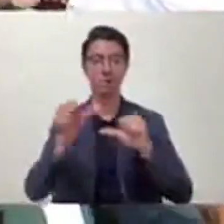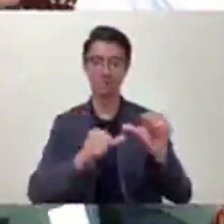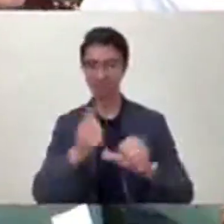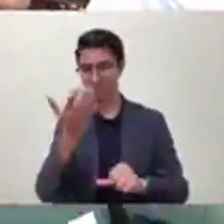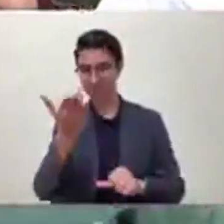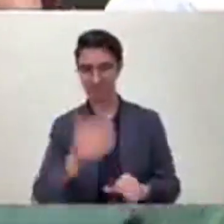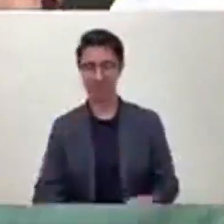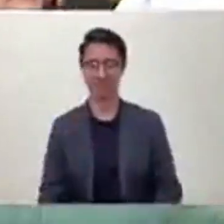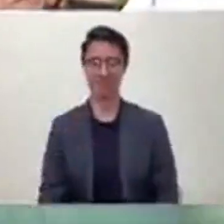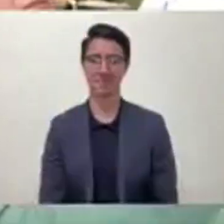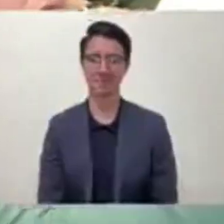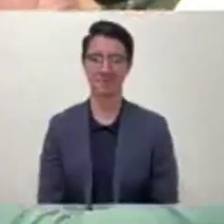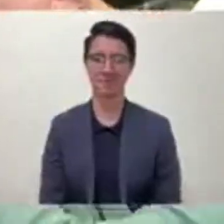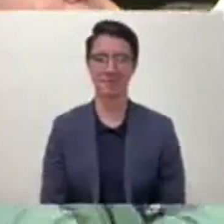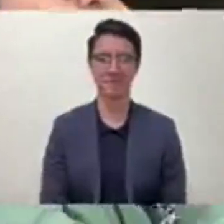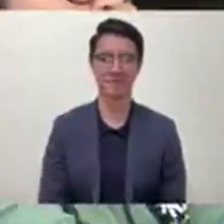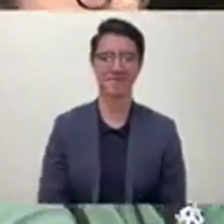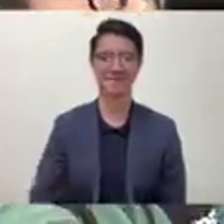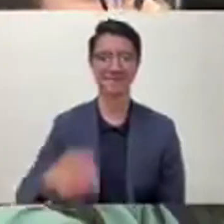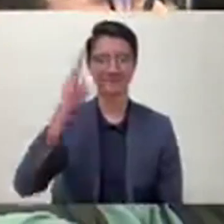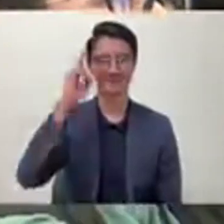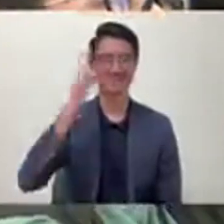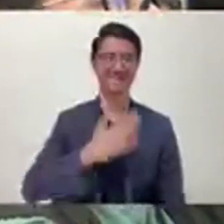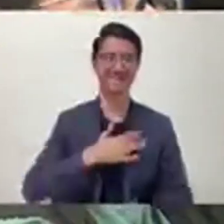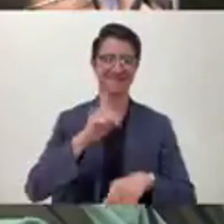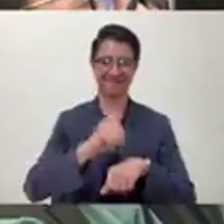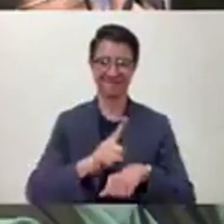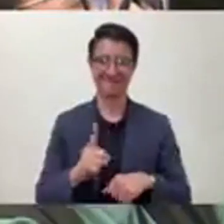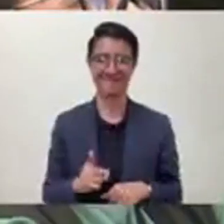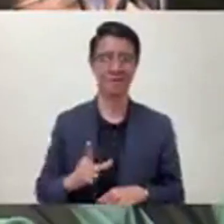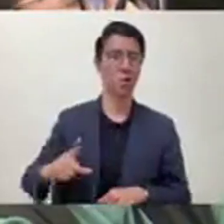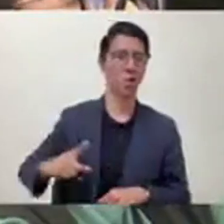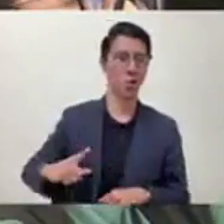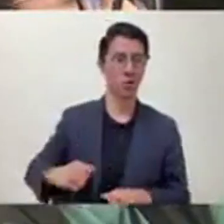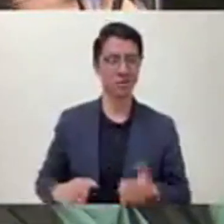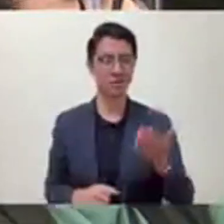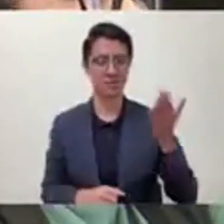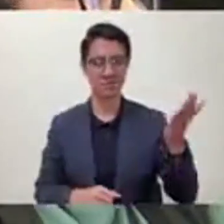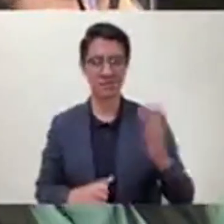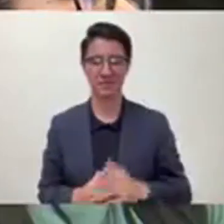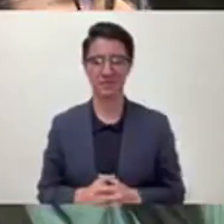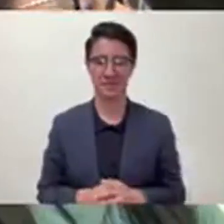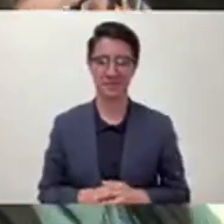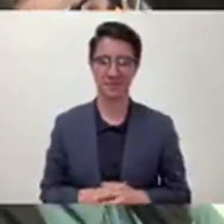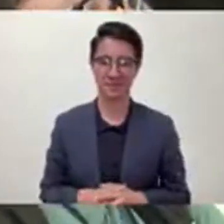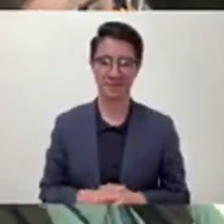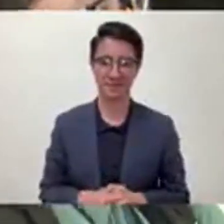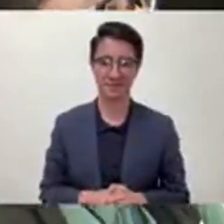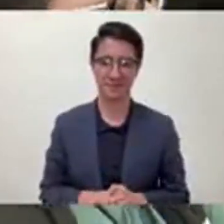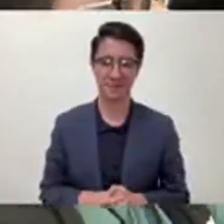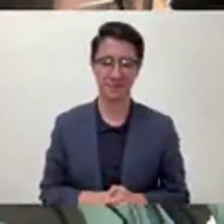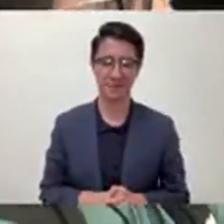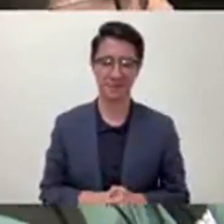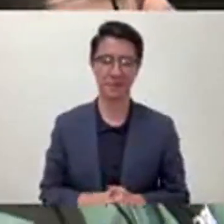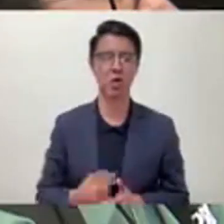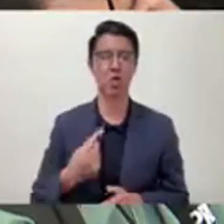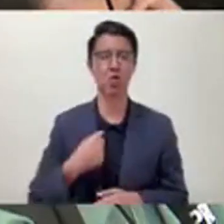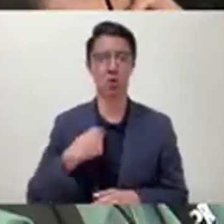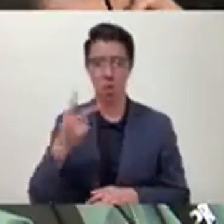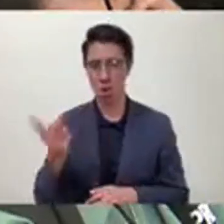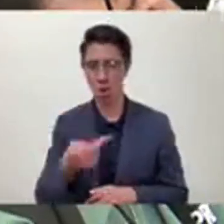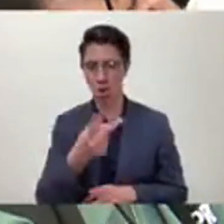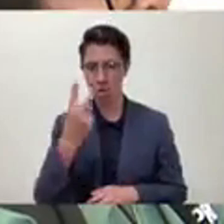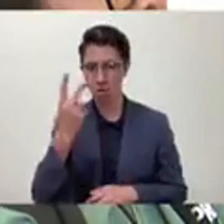Buenos días gobernadora magistrado secretario preguntarle en específico dos cuestiones uno saber si para el